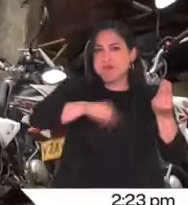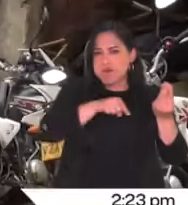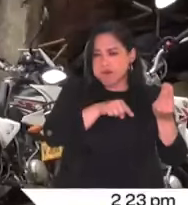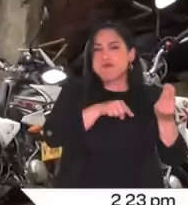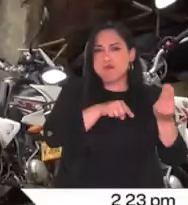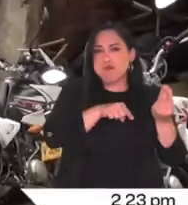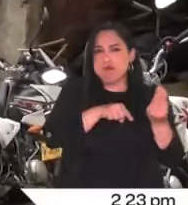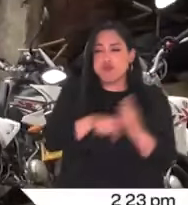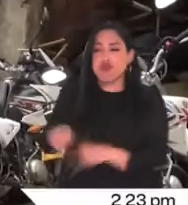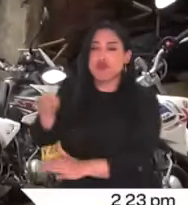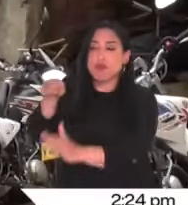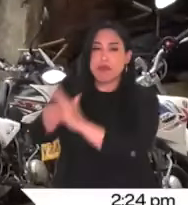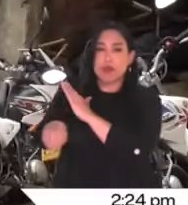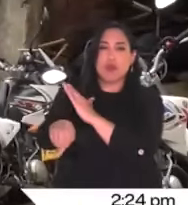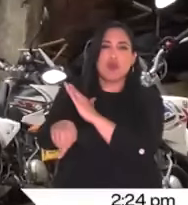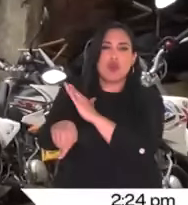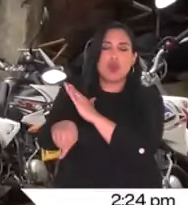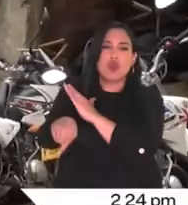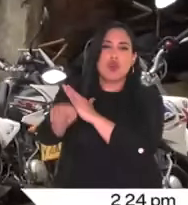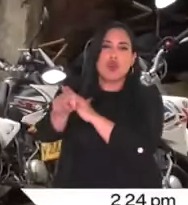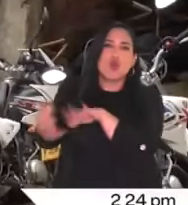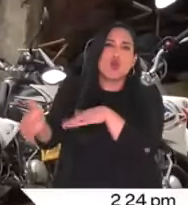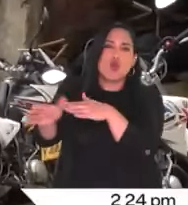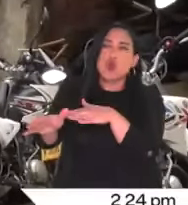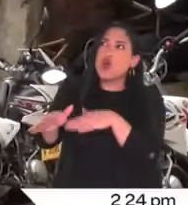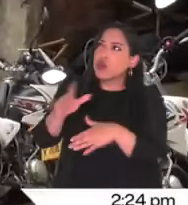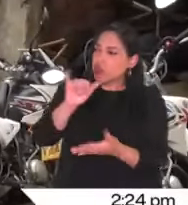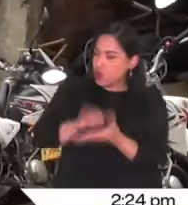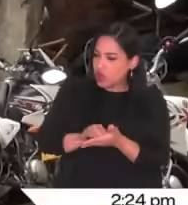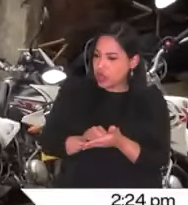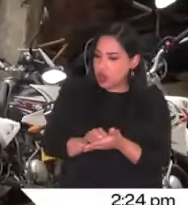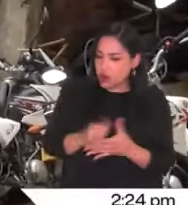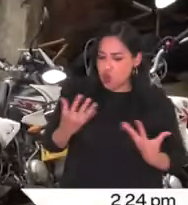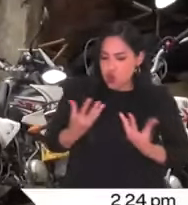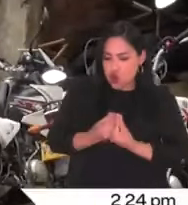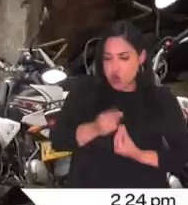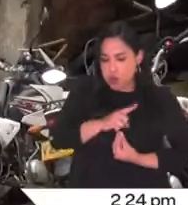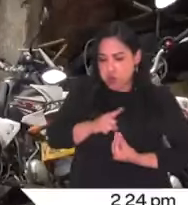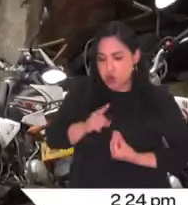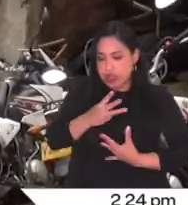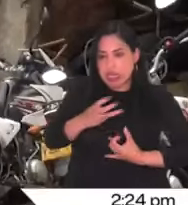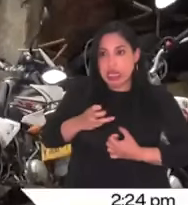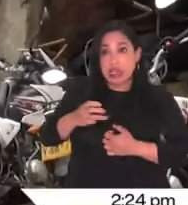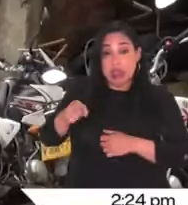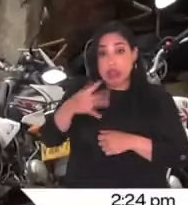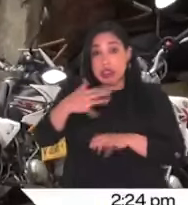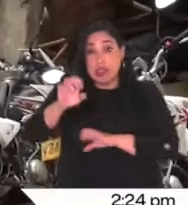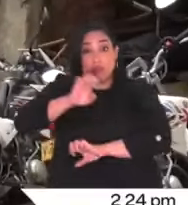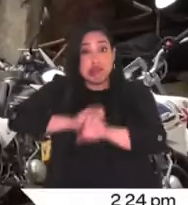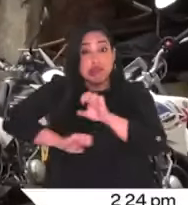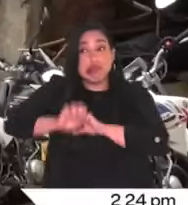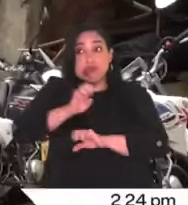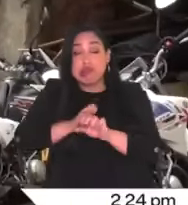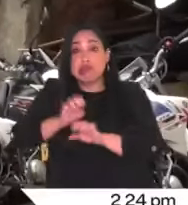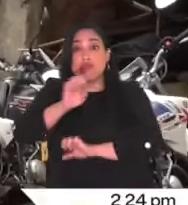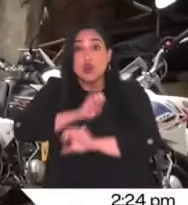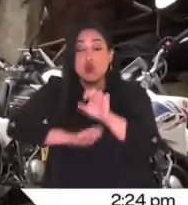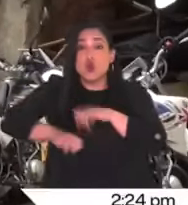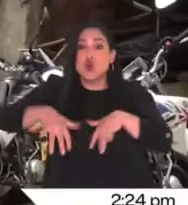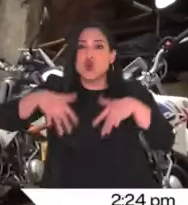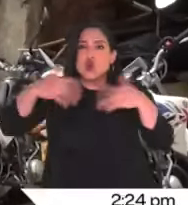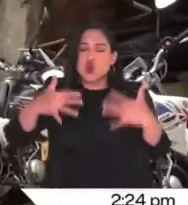esa toma duró, o sea, los agentes resistimos como se resistió